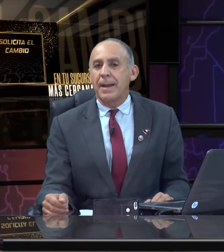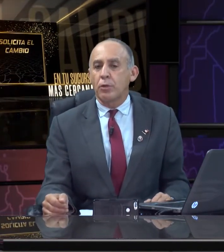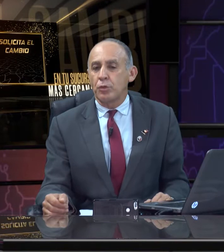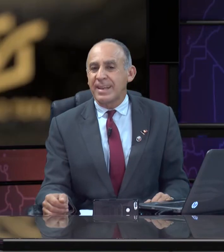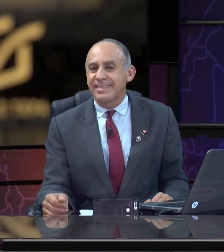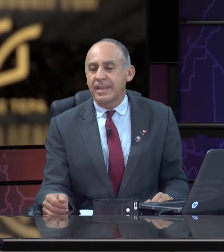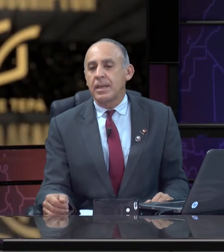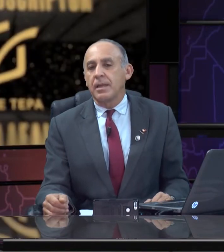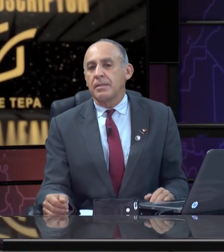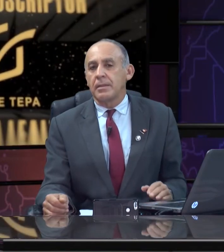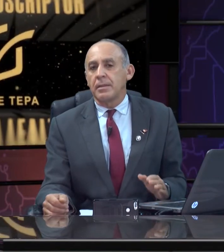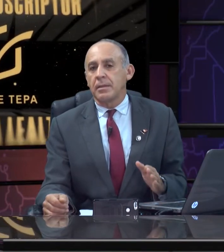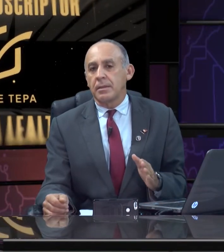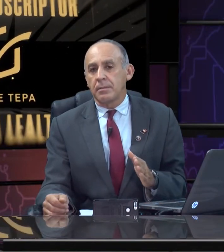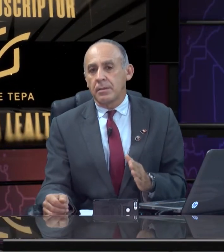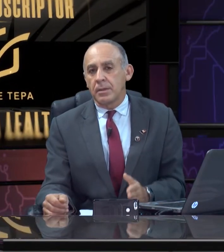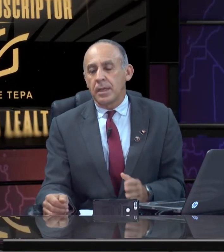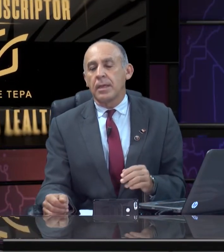a vacunarse